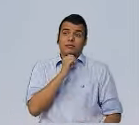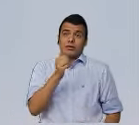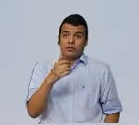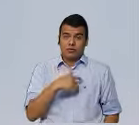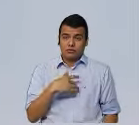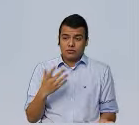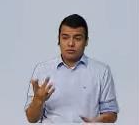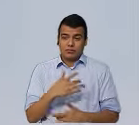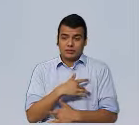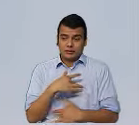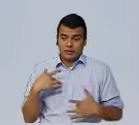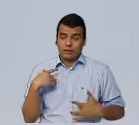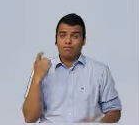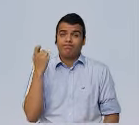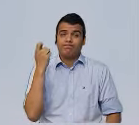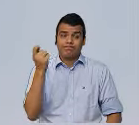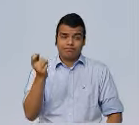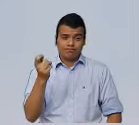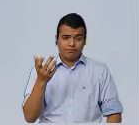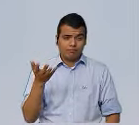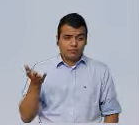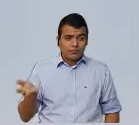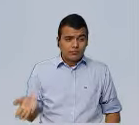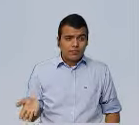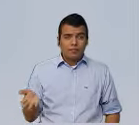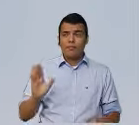cardiovascular. Pensaría yo que, pues, más que